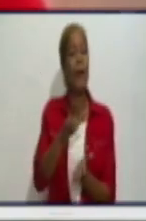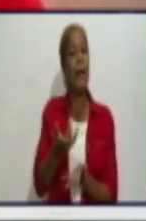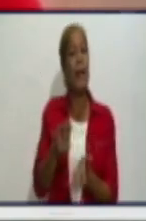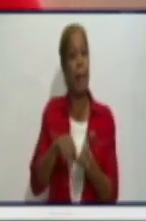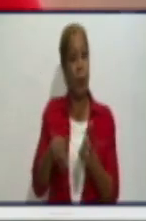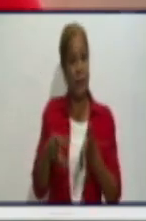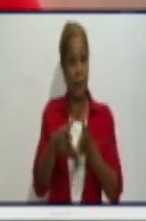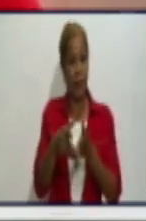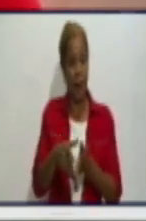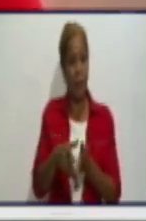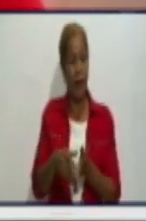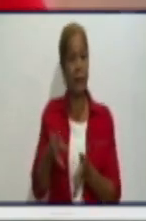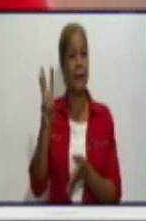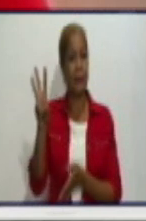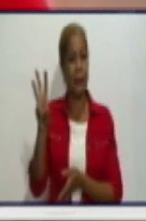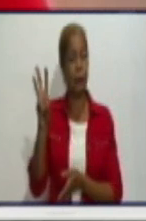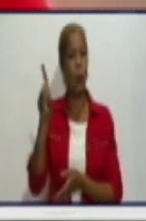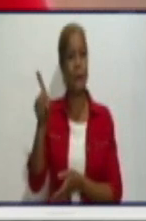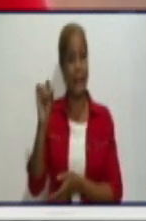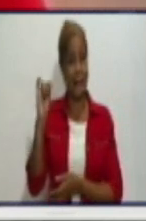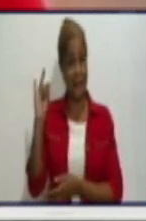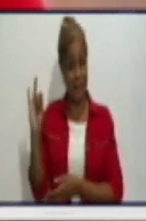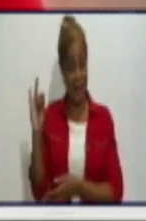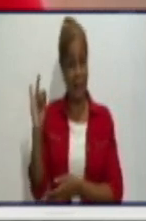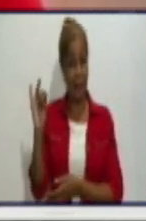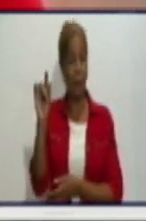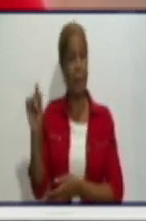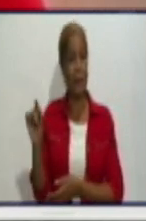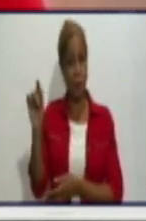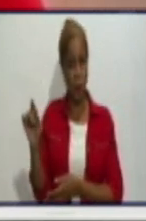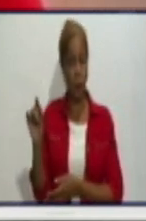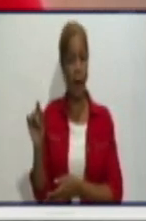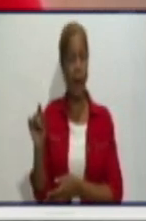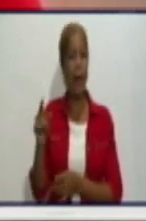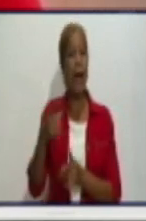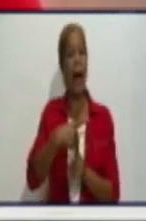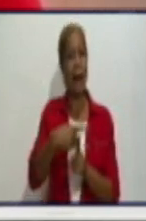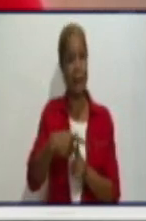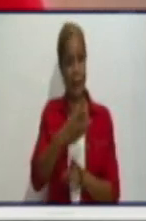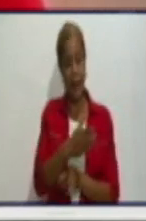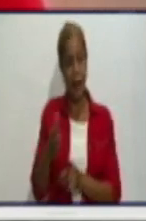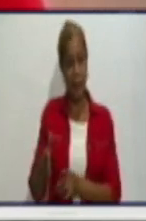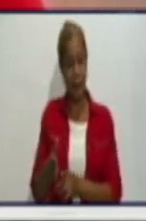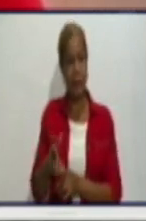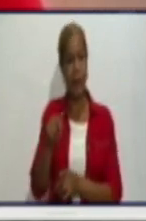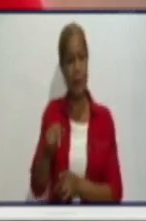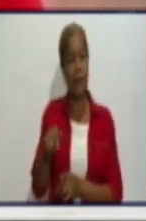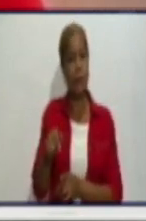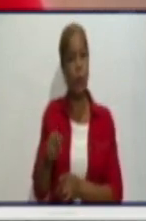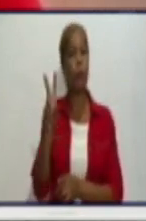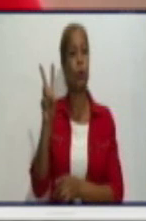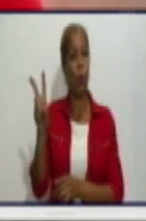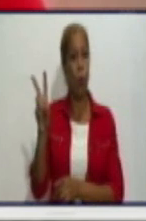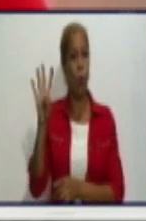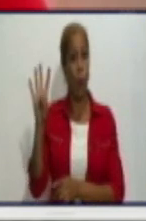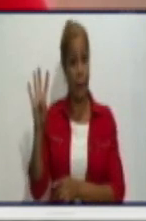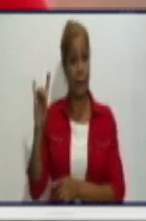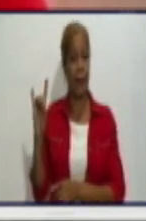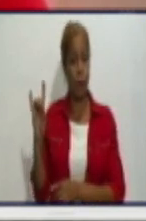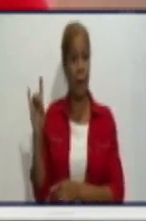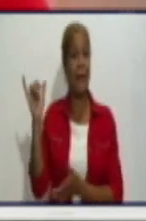517 casos desde noviembre hasta la fecha de ellos 5.266 autóctonos y 249